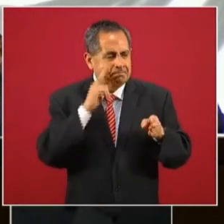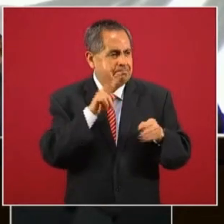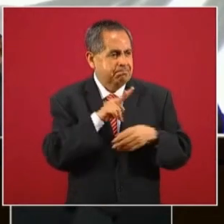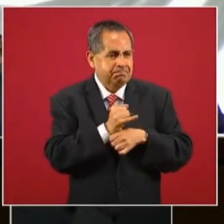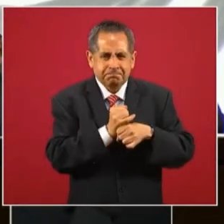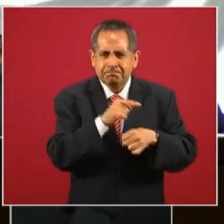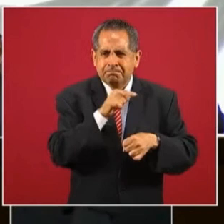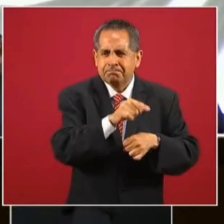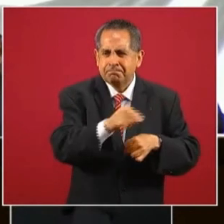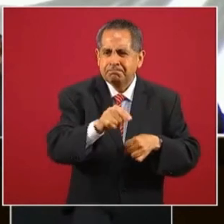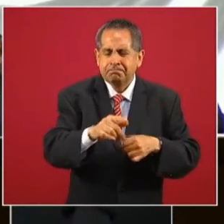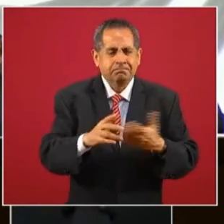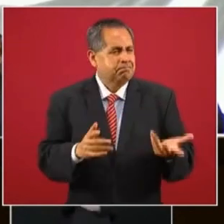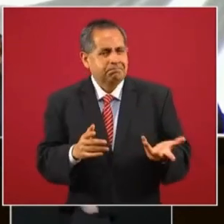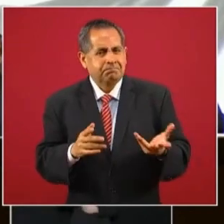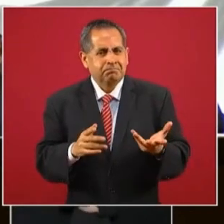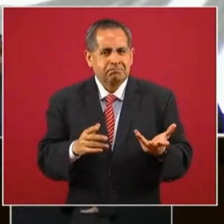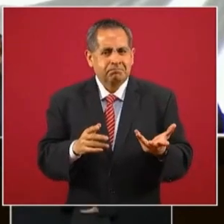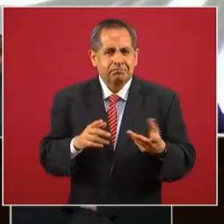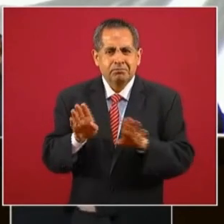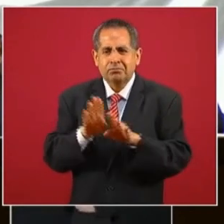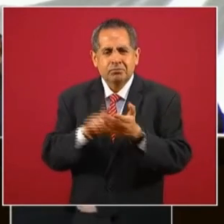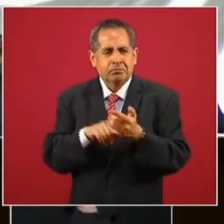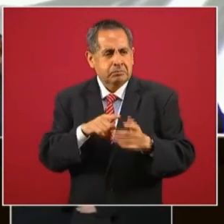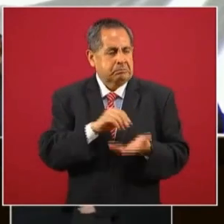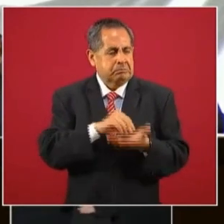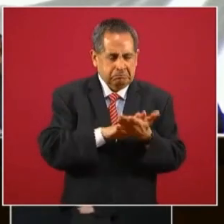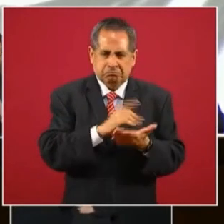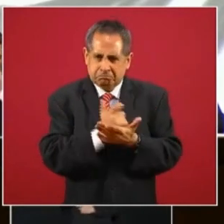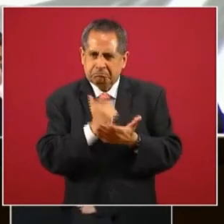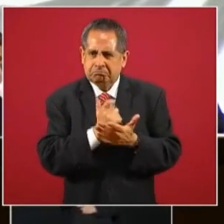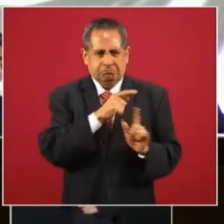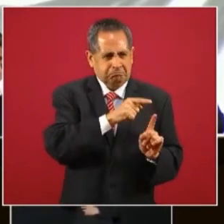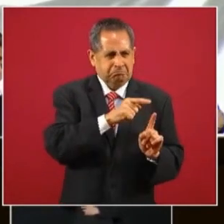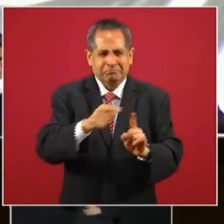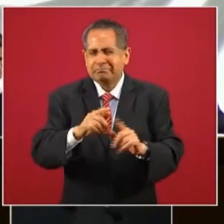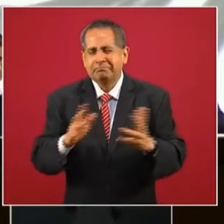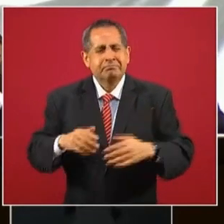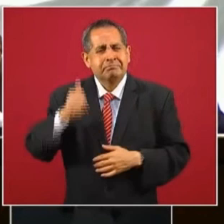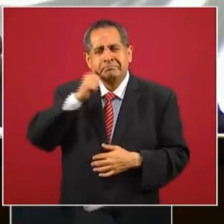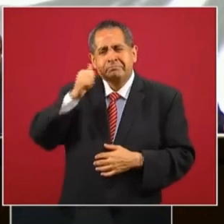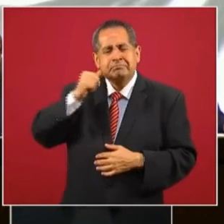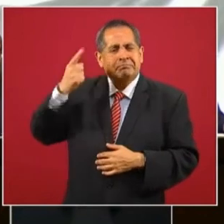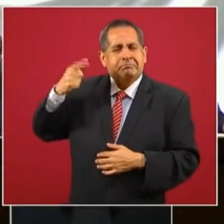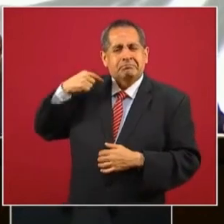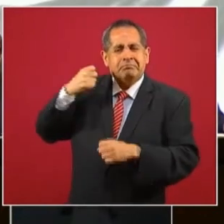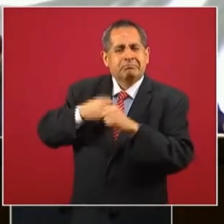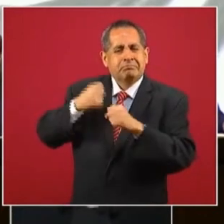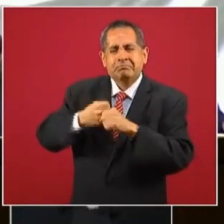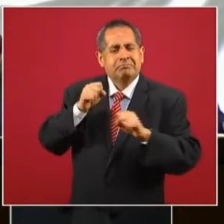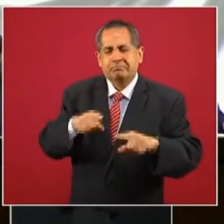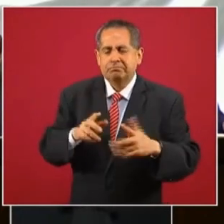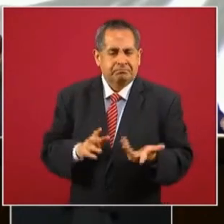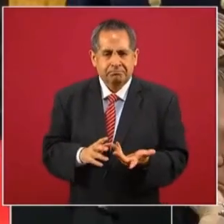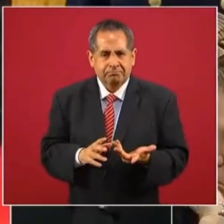dejaríamos de limitarnos a buscar archivos expiatorios, como se ha hecho siempre, y